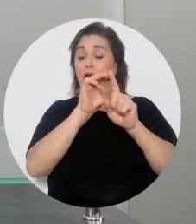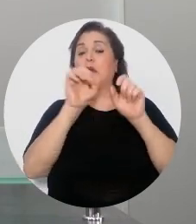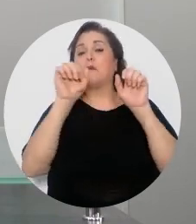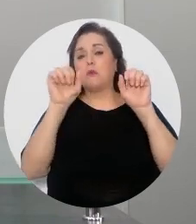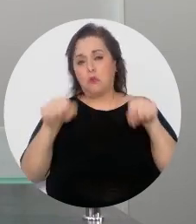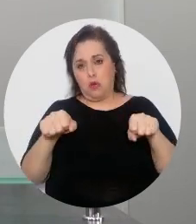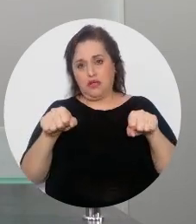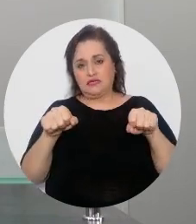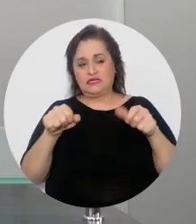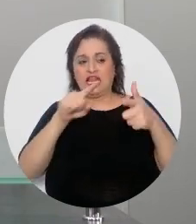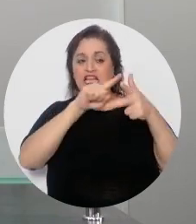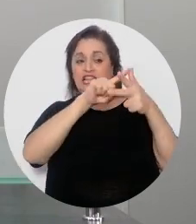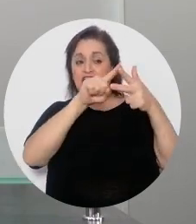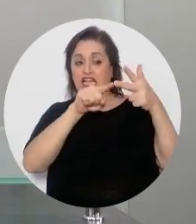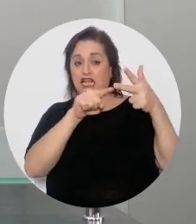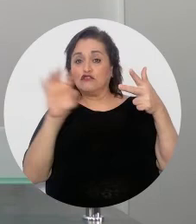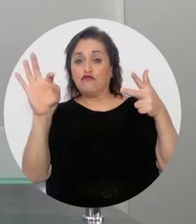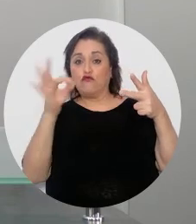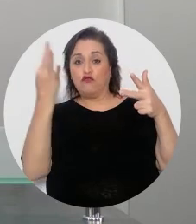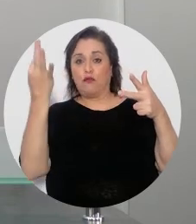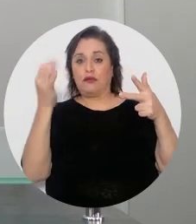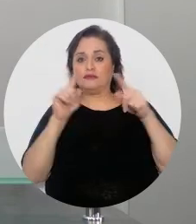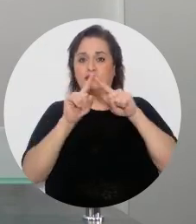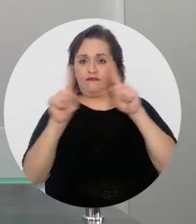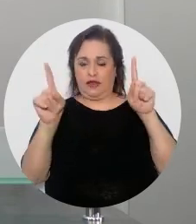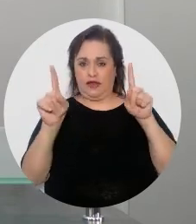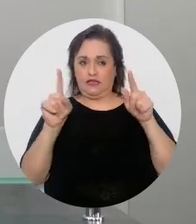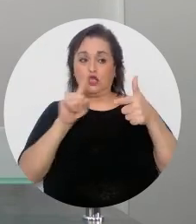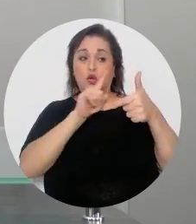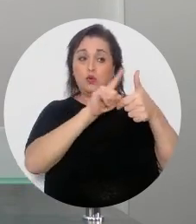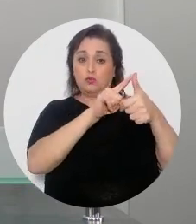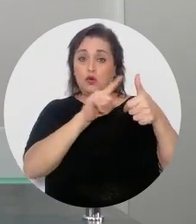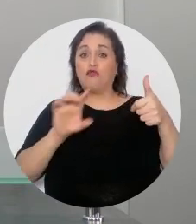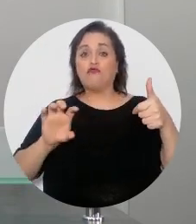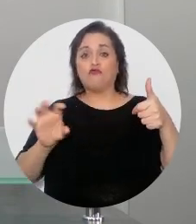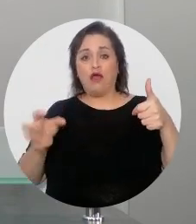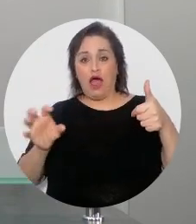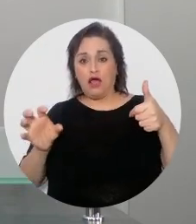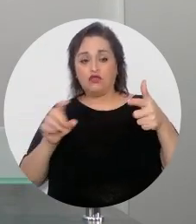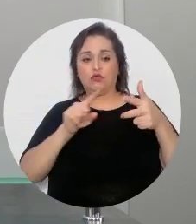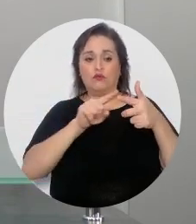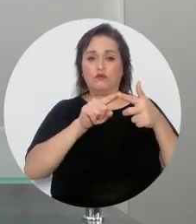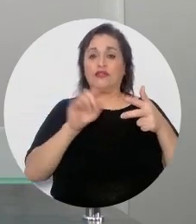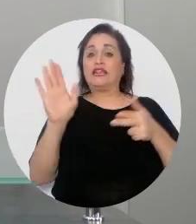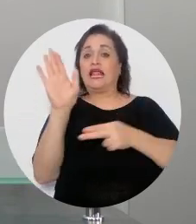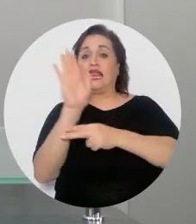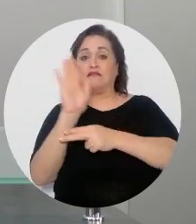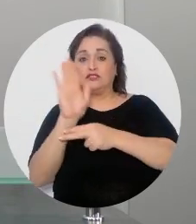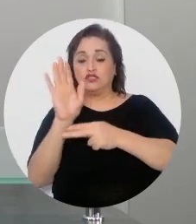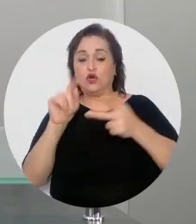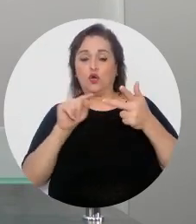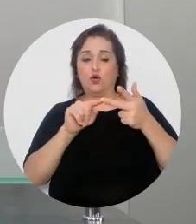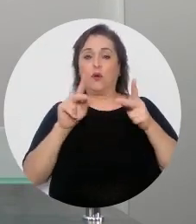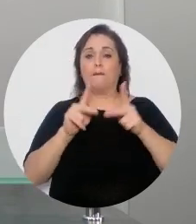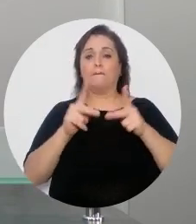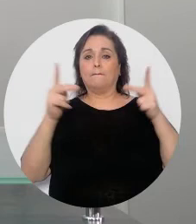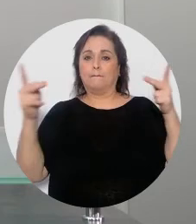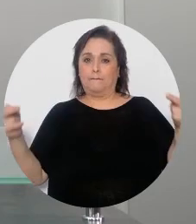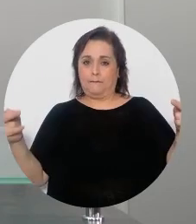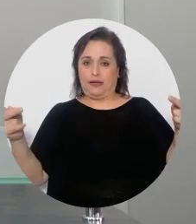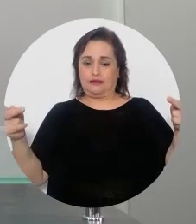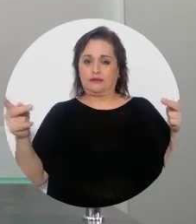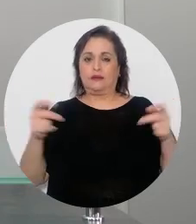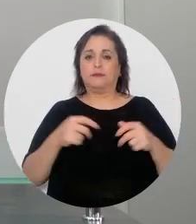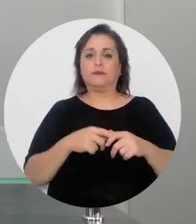Ese mensaje puede ser pautado en tres medios diferentes: uno radial, uno televisivo y uno